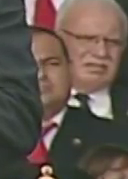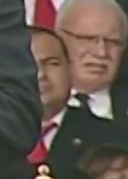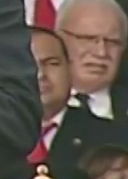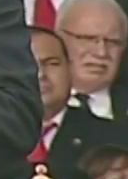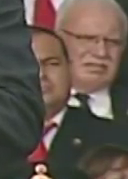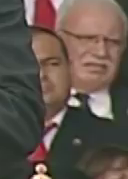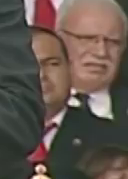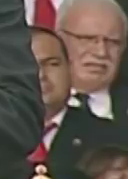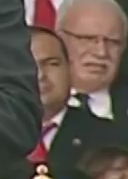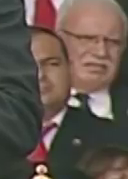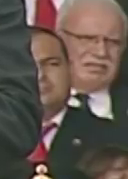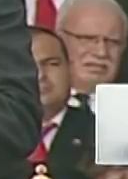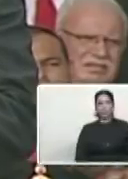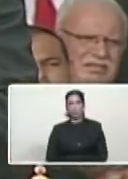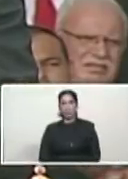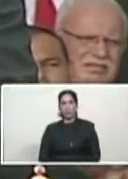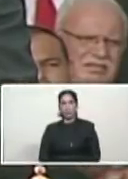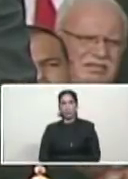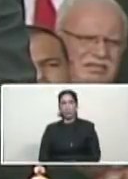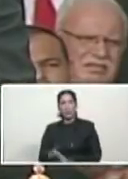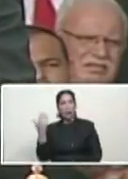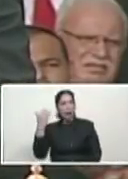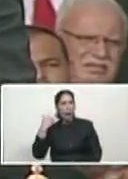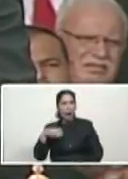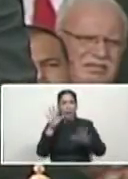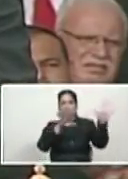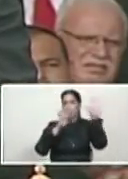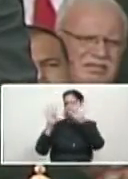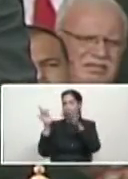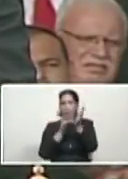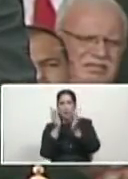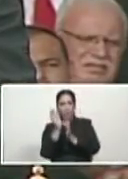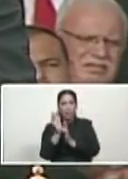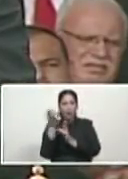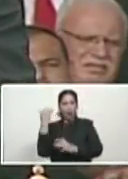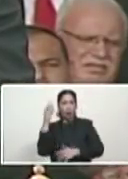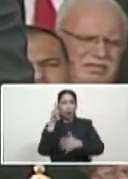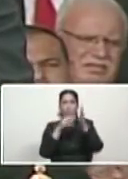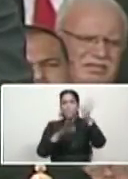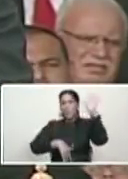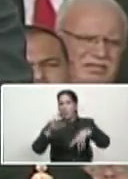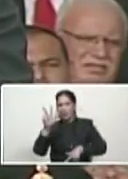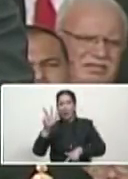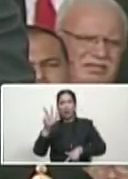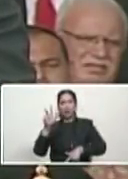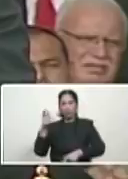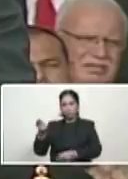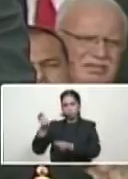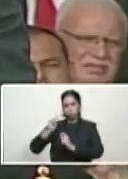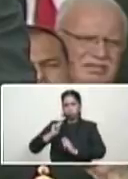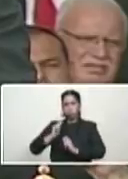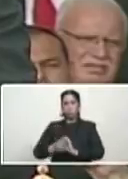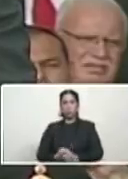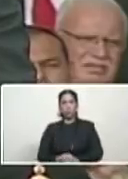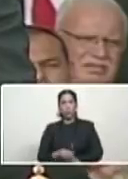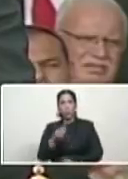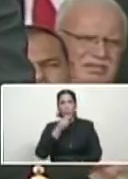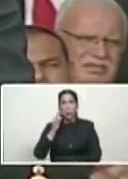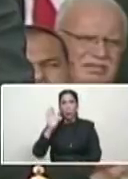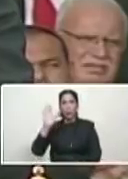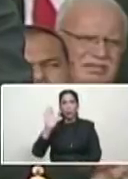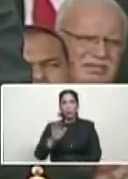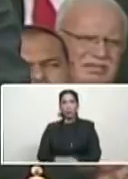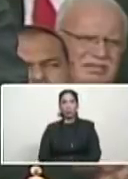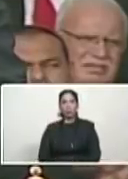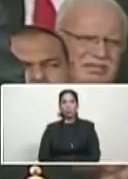recibiendo para entonces el juramento del ministro de la